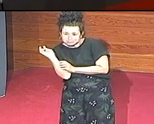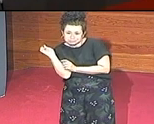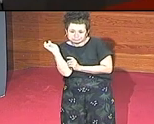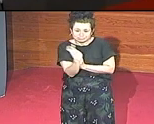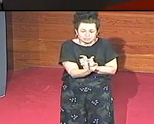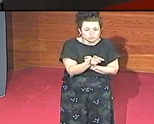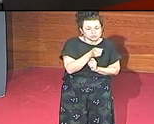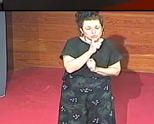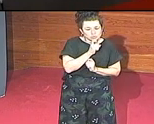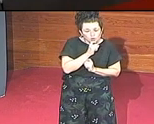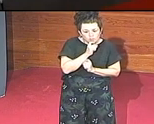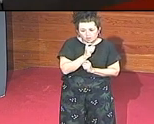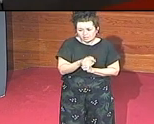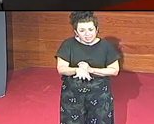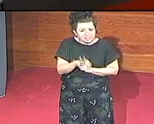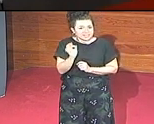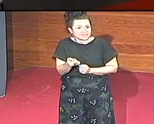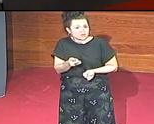de cómo fue la decisión